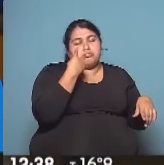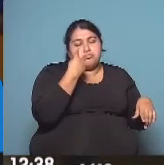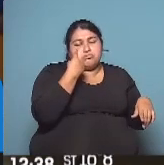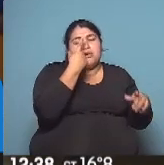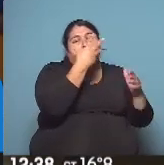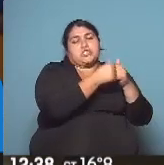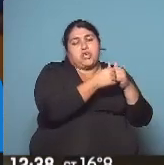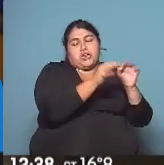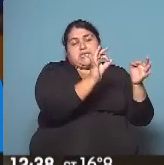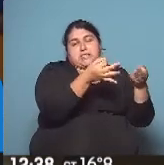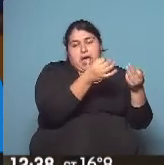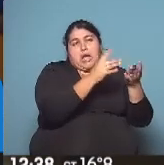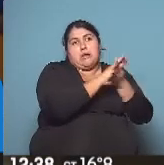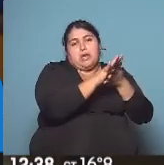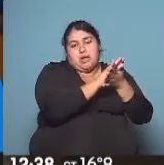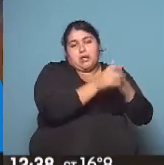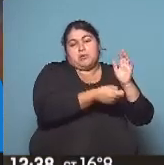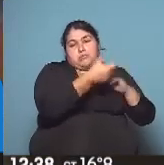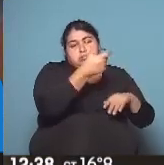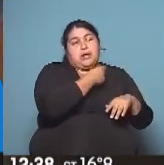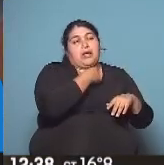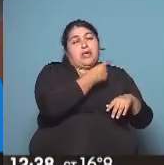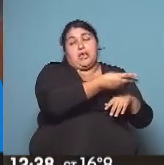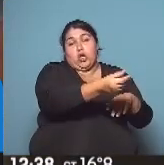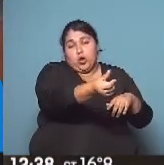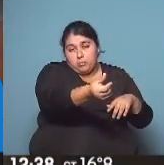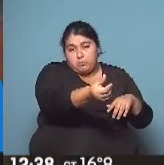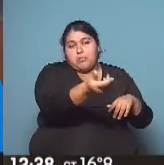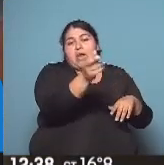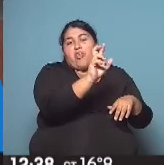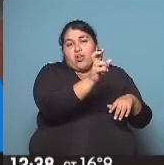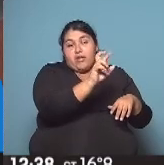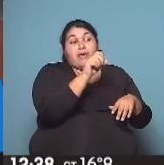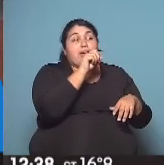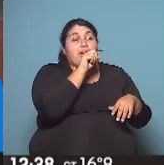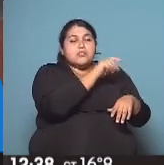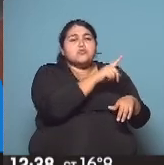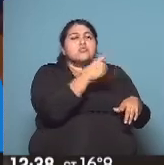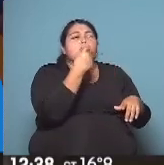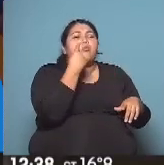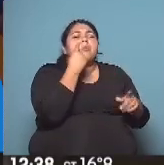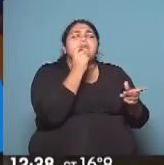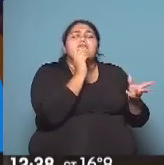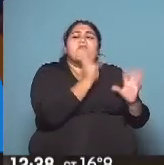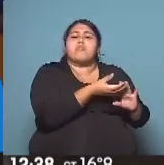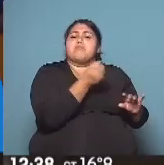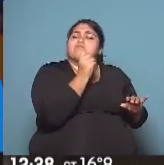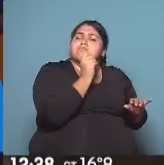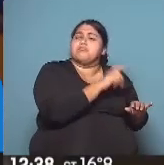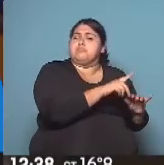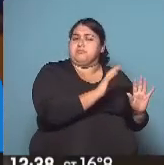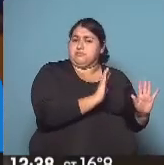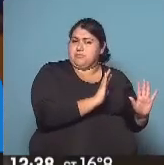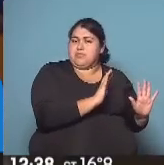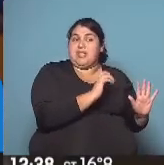conozco. En ese sentido va y compra sus $100 si es que puede, porque de alguna manera es su instinto de supervivencia y quiere sobrevivir a una